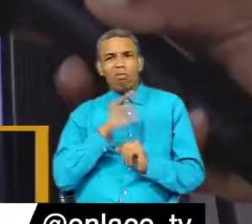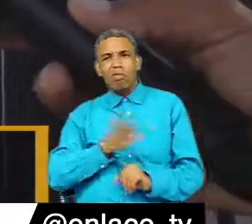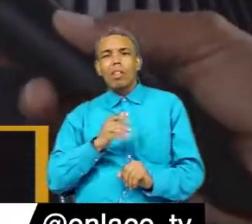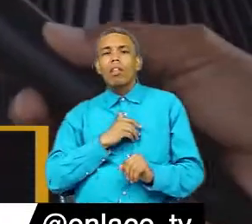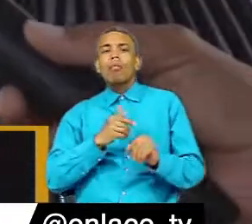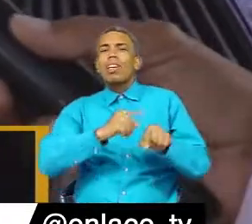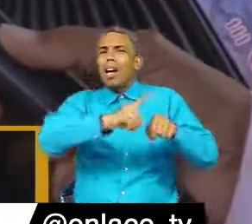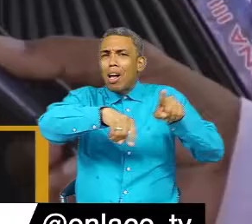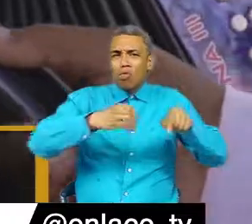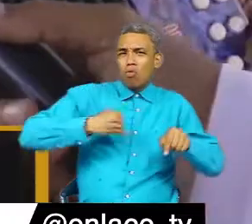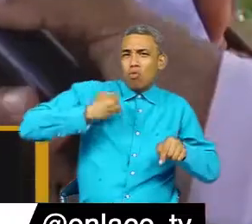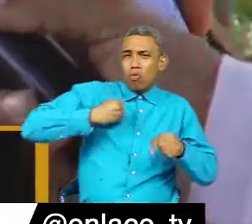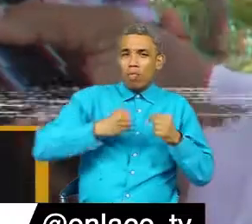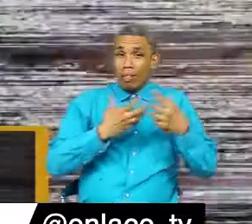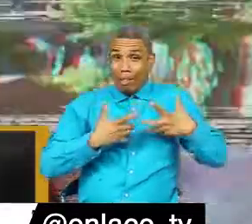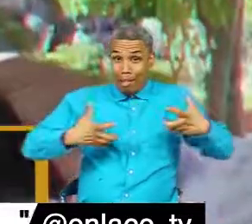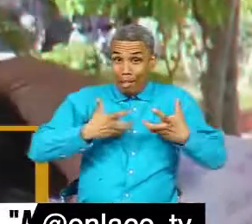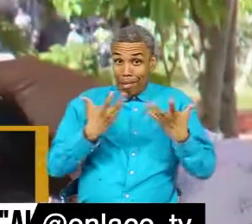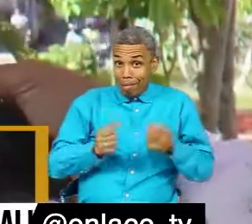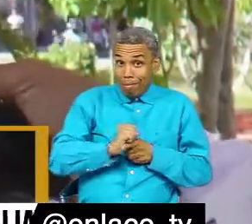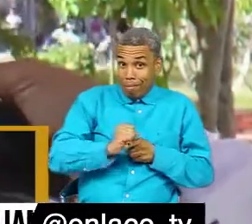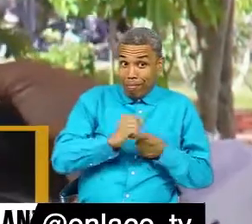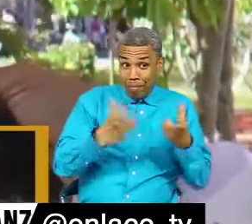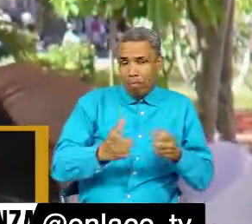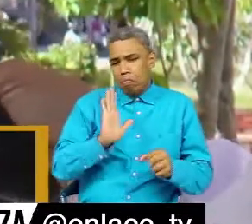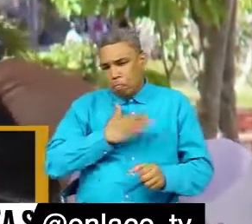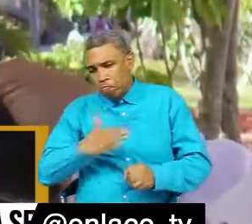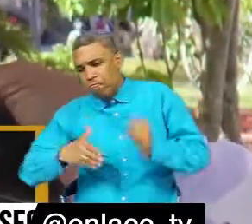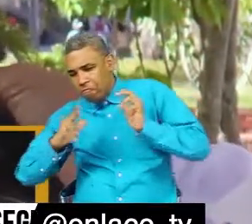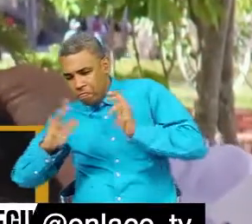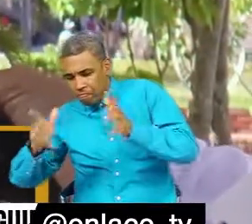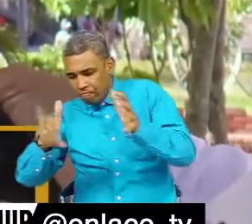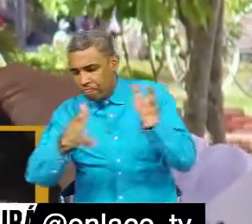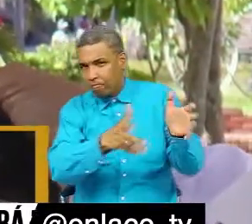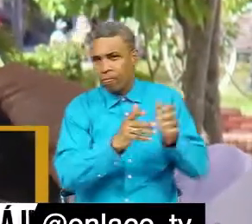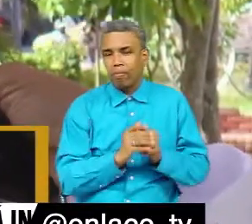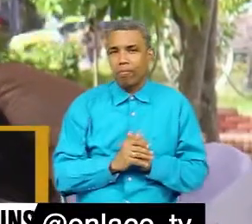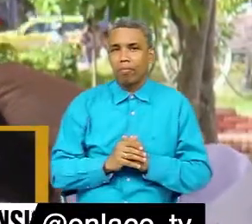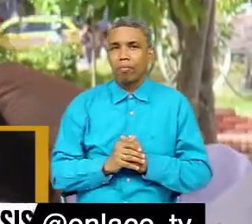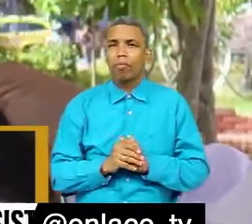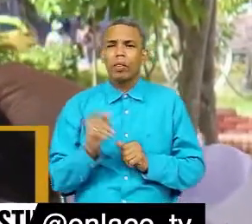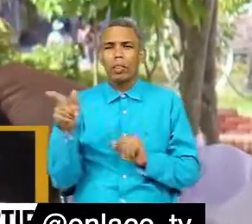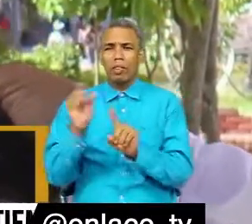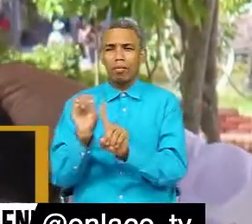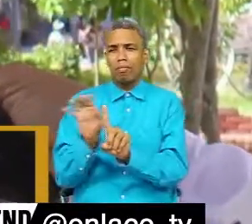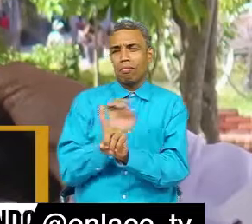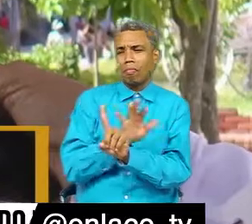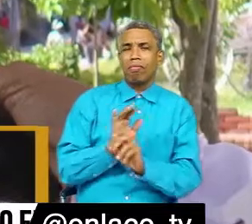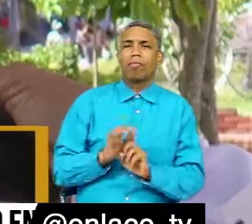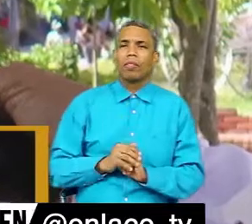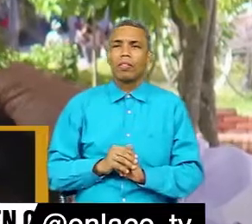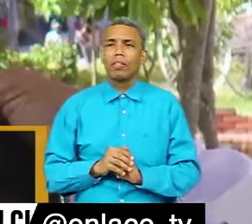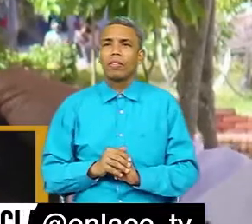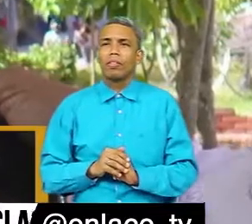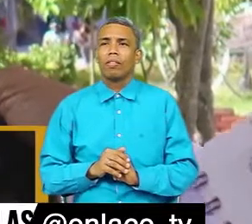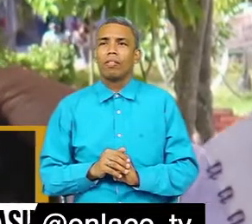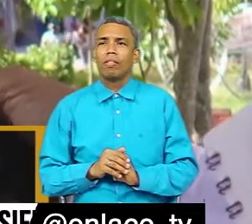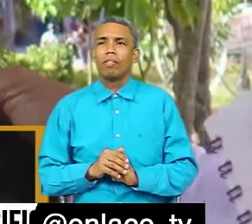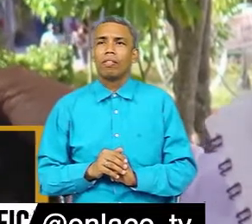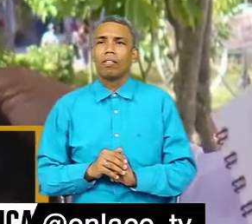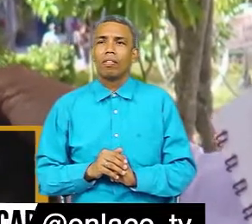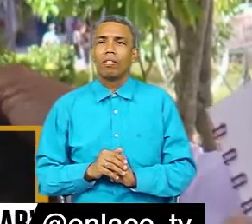días apaciblemente en su parcela. Gracias al señor Vía Llanito, de una parcela allá donde estamos muy contentos, muy tranquilos, pasando pues ya